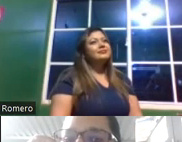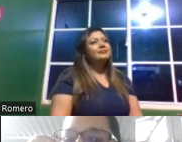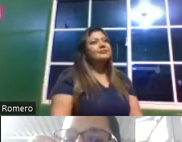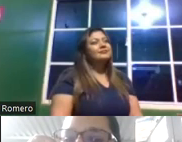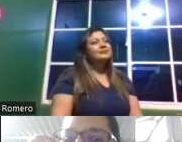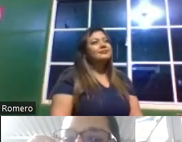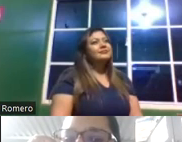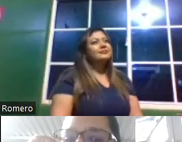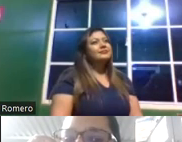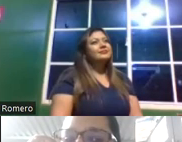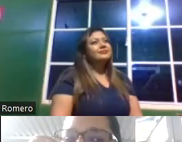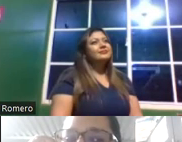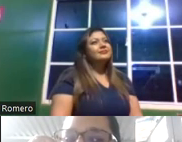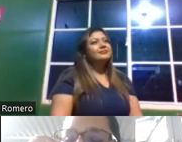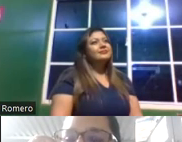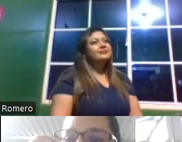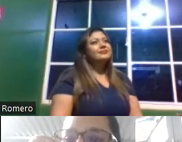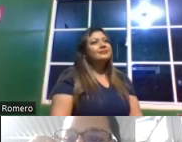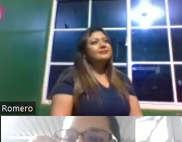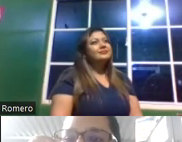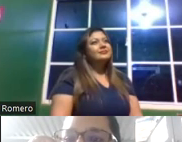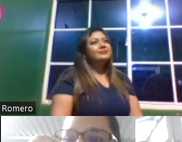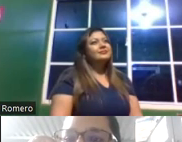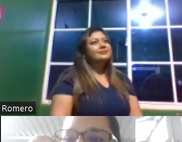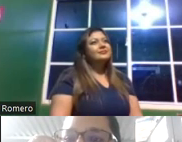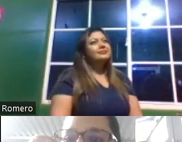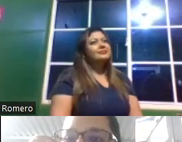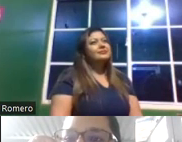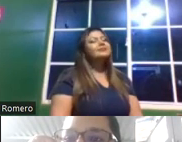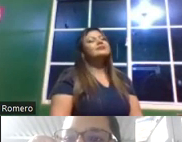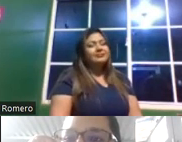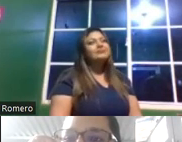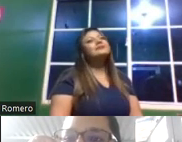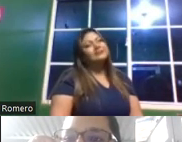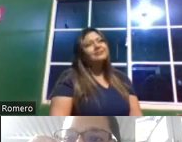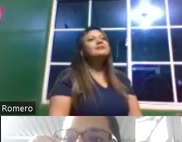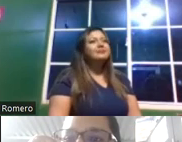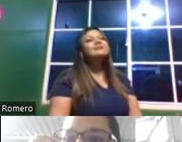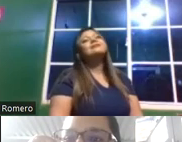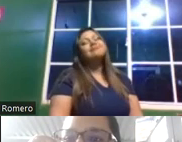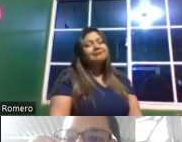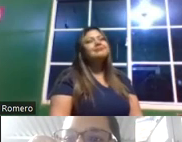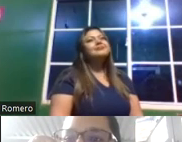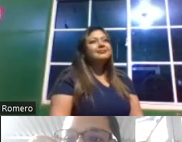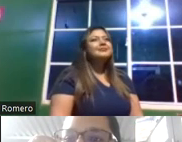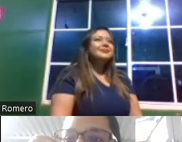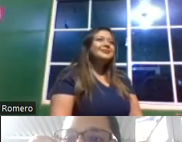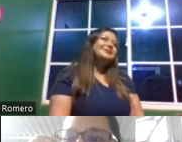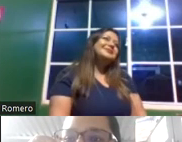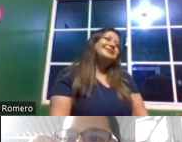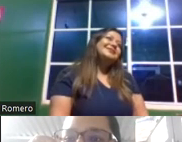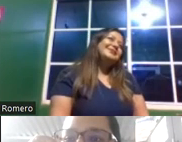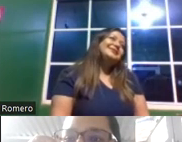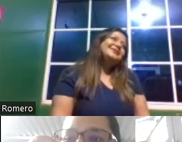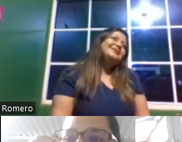pude darle un poquito de impulso a la empresa. Y esta parte del cuadro de mando realmente en ningún